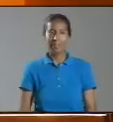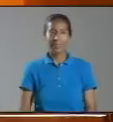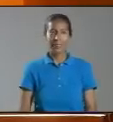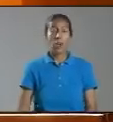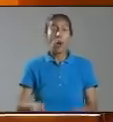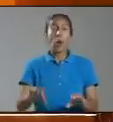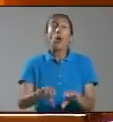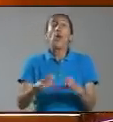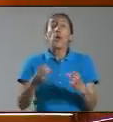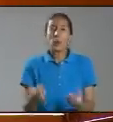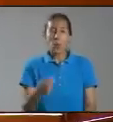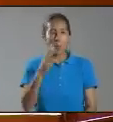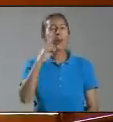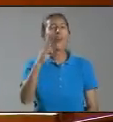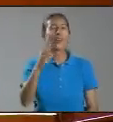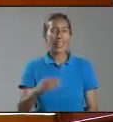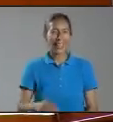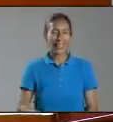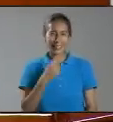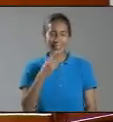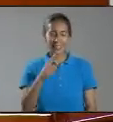¿Cómo lo ve desde ahí?